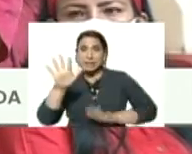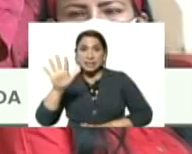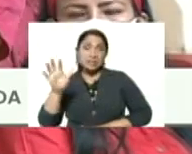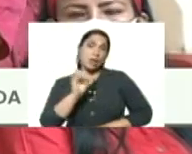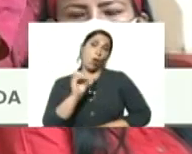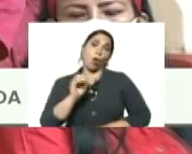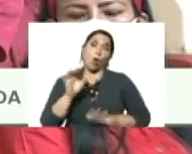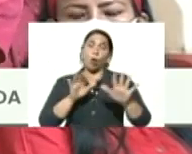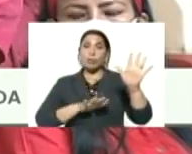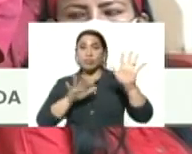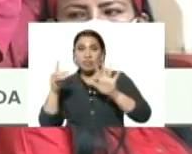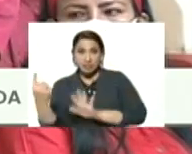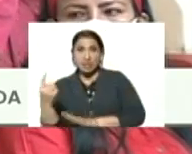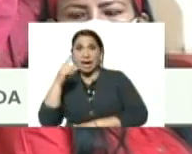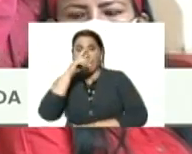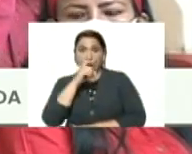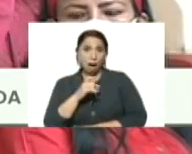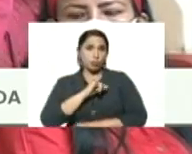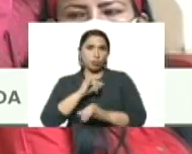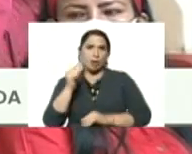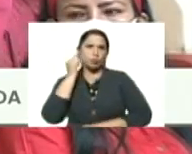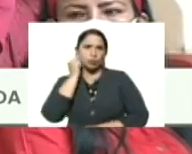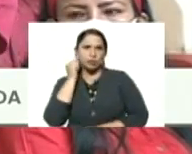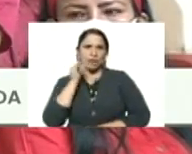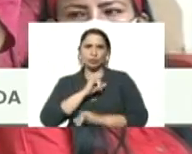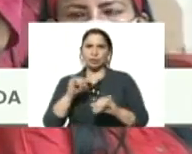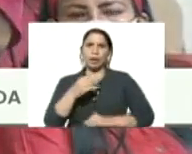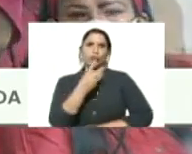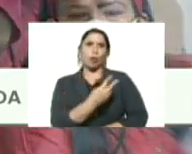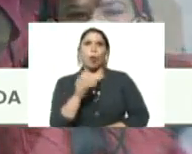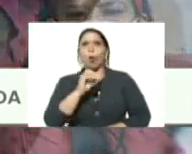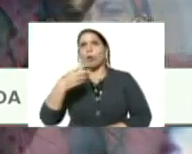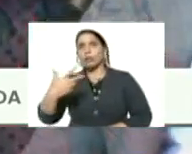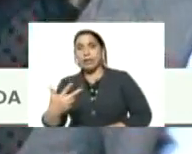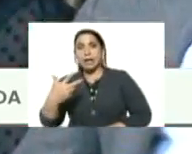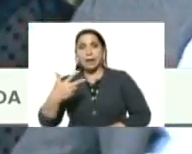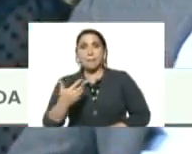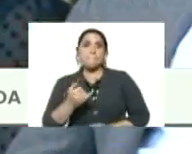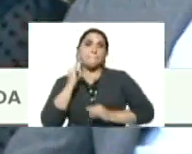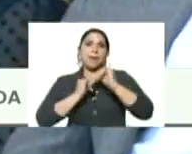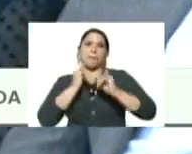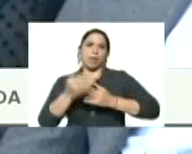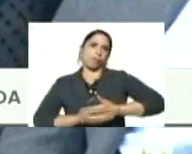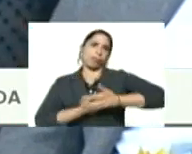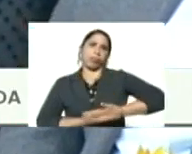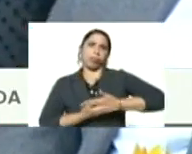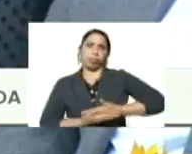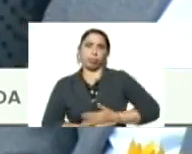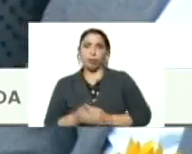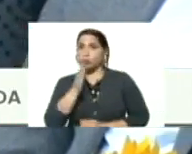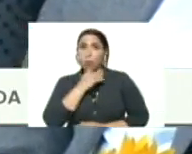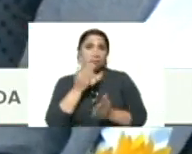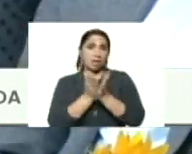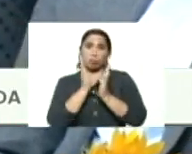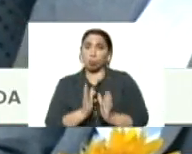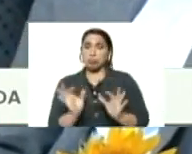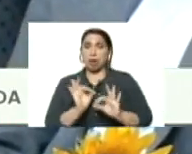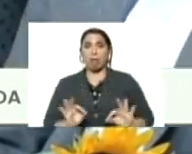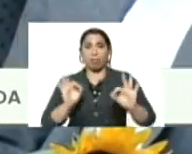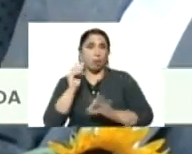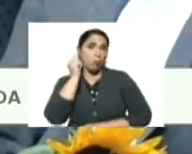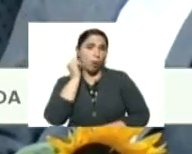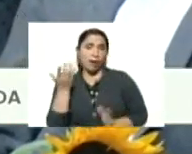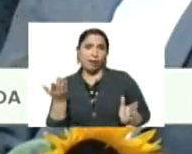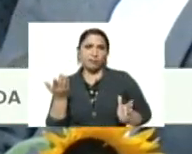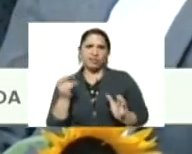16 años con dos y tres muchachos ya en la cintura, porque no había forma. No estudiaba y lo